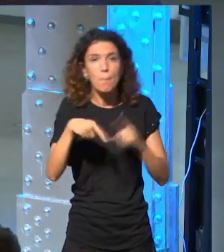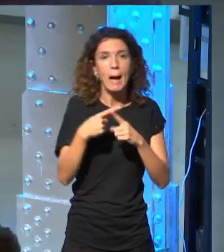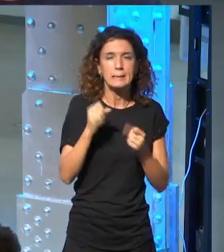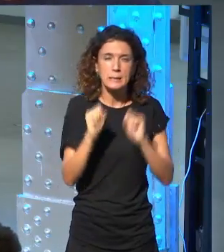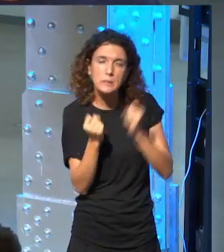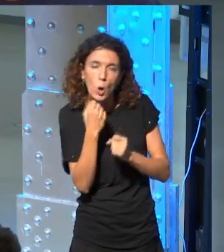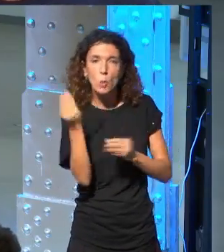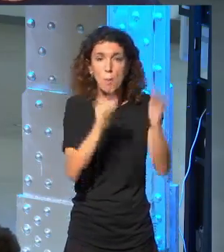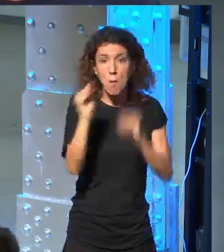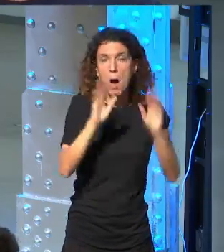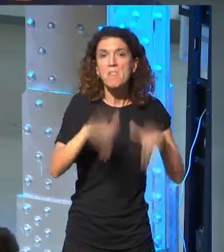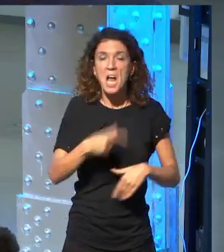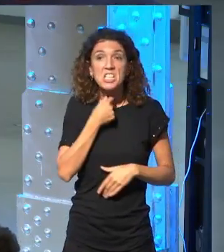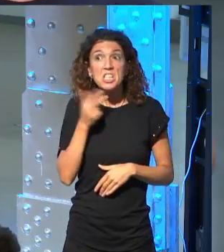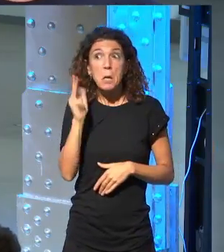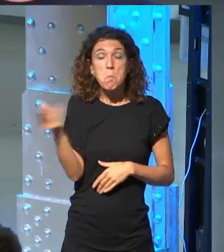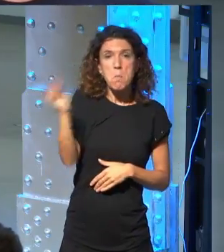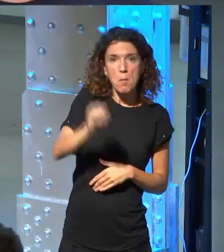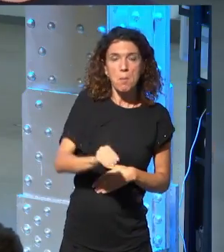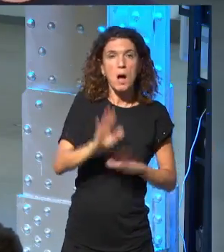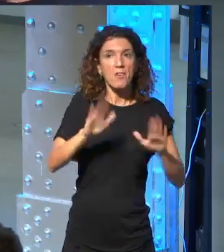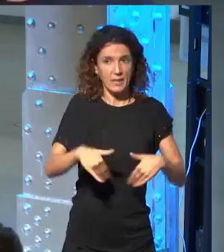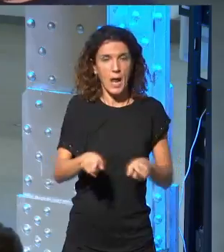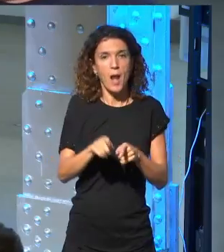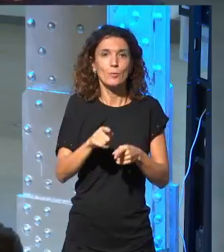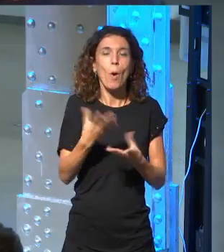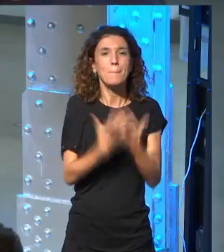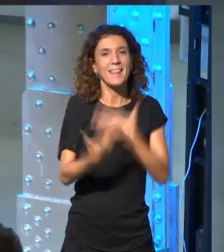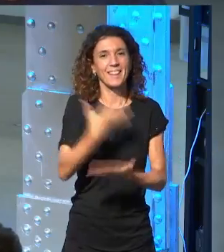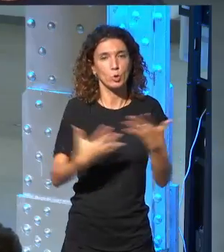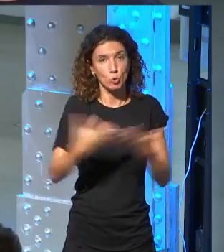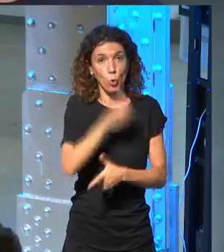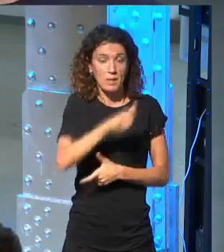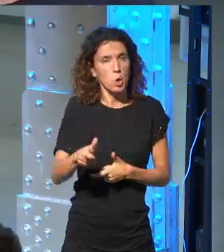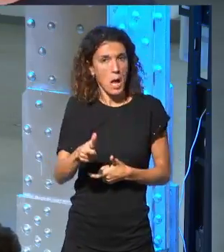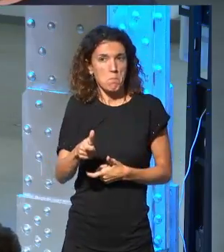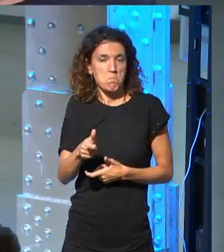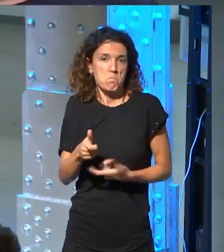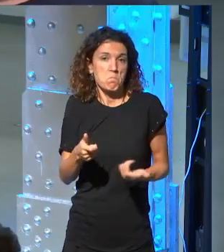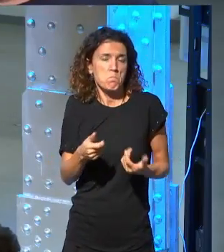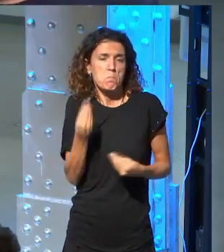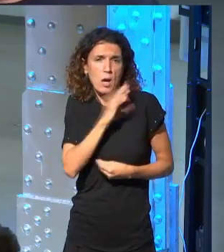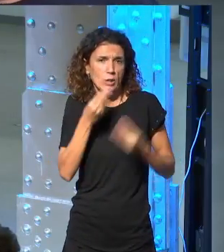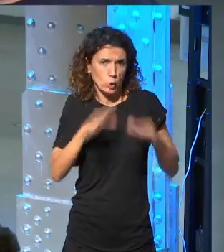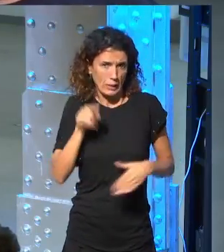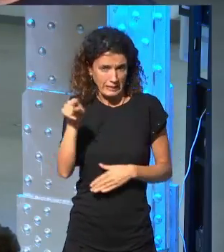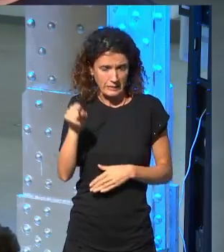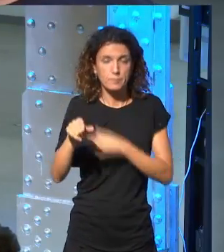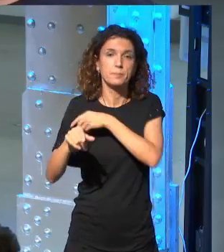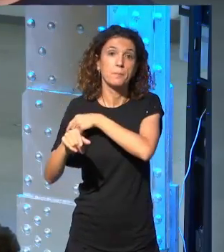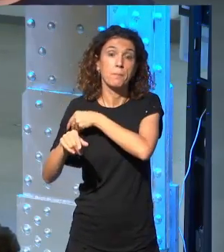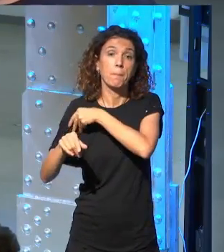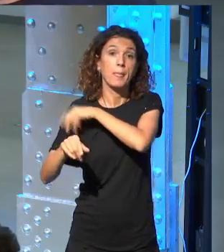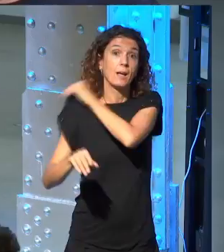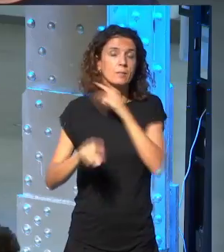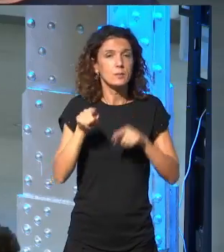tensión, poder ir colando chistes sirve para que rebaje un poco todo y la gente conecte también mejor con la historia, creo. Bueno, este